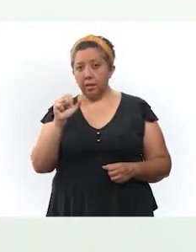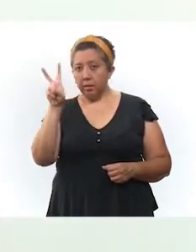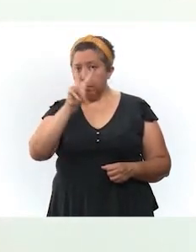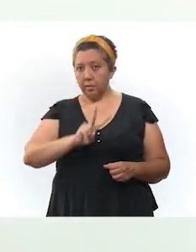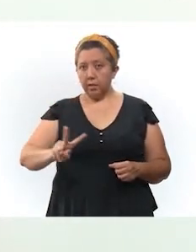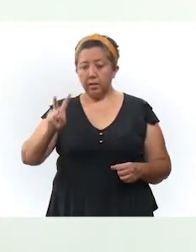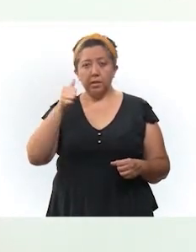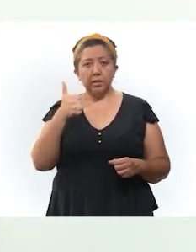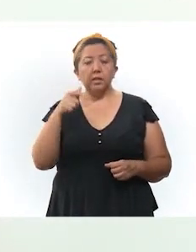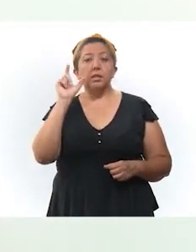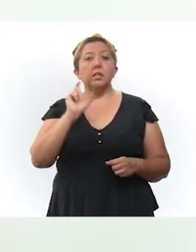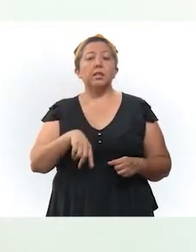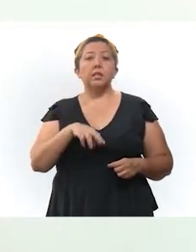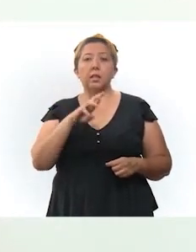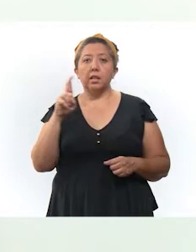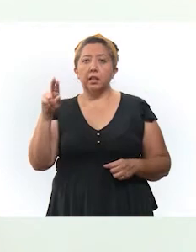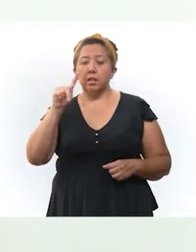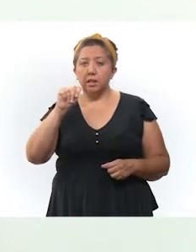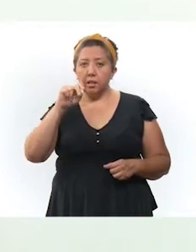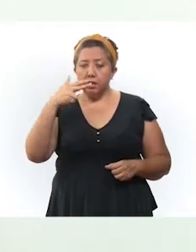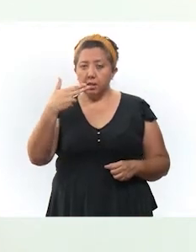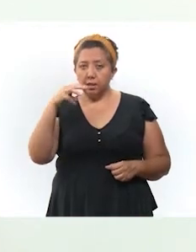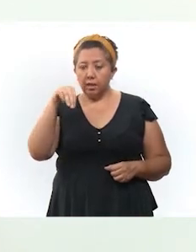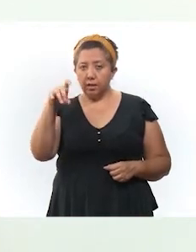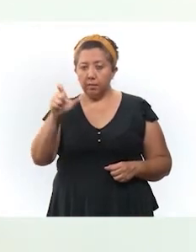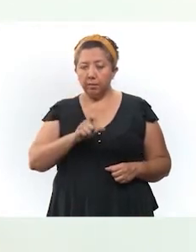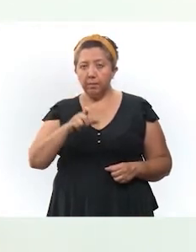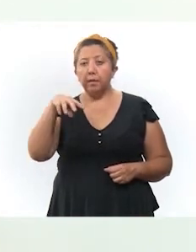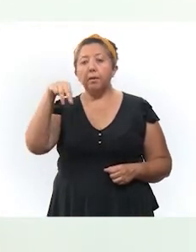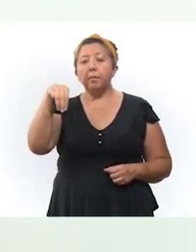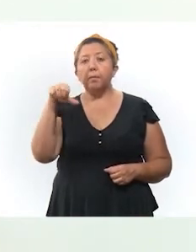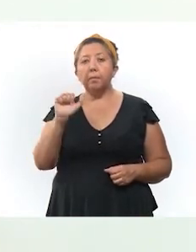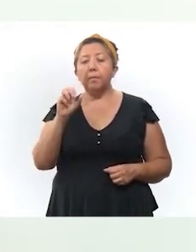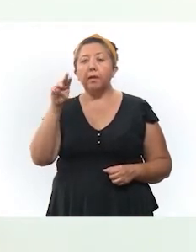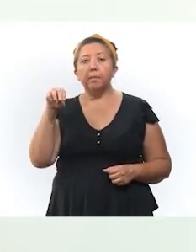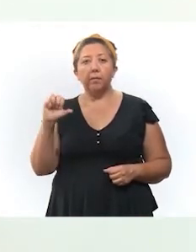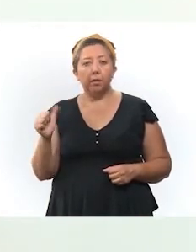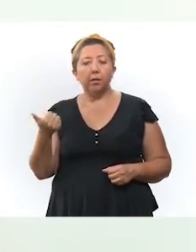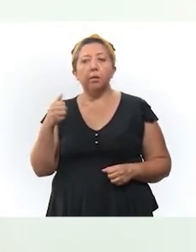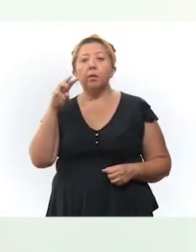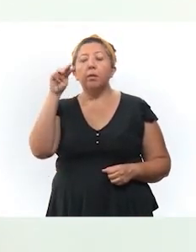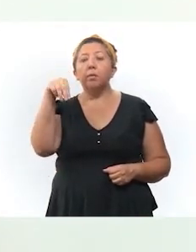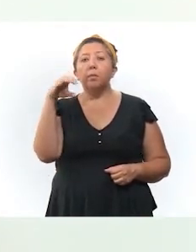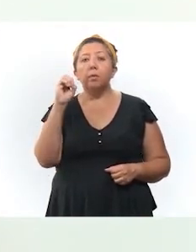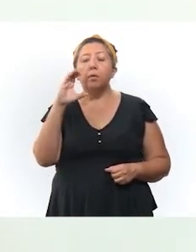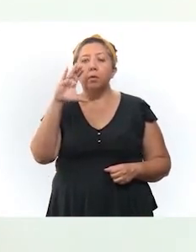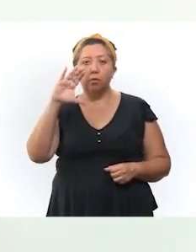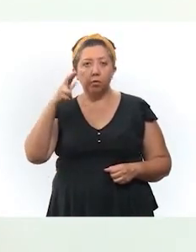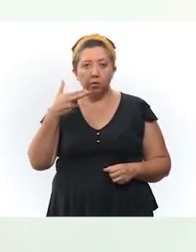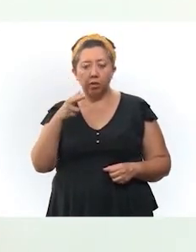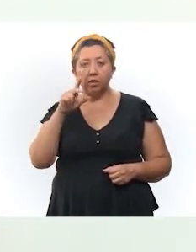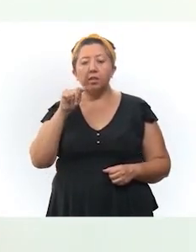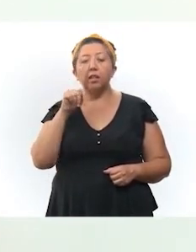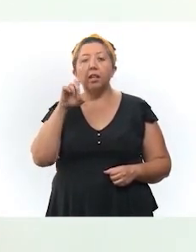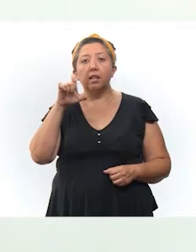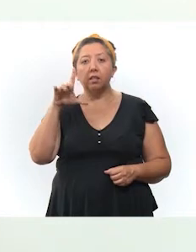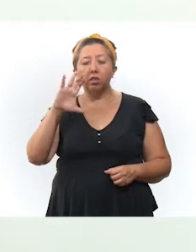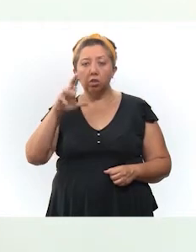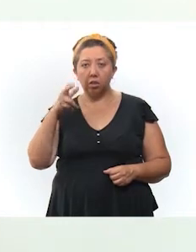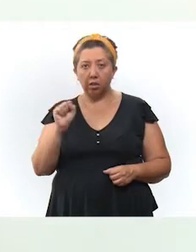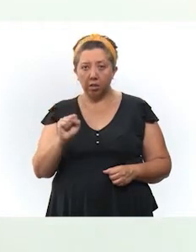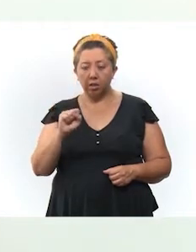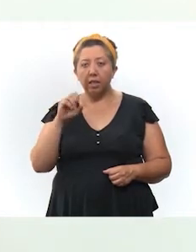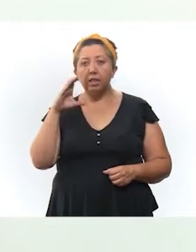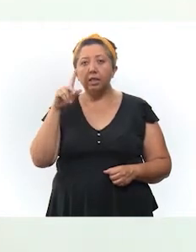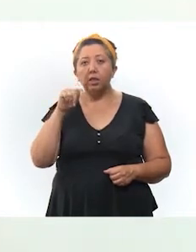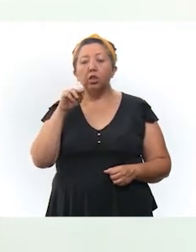Viernes 6, Quintana Roo, Tamec, Mama, Tuncás, Mocochá, Zoncahuich, Telchac Pueblo, Sinanché